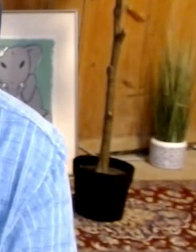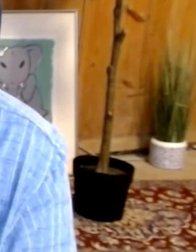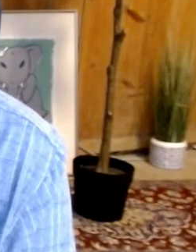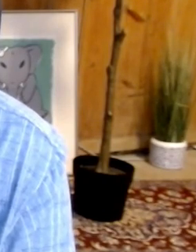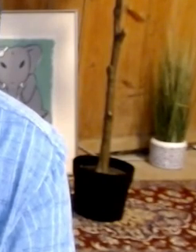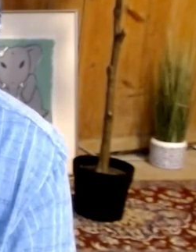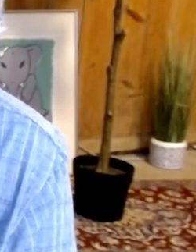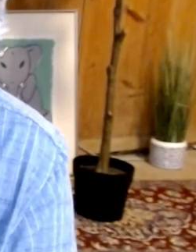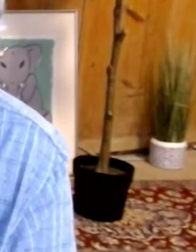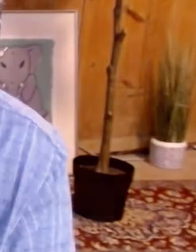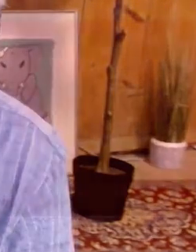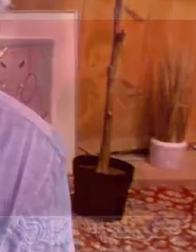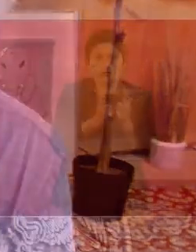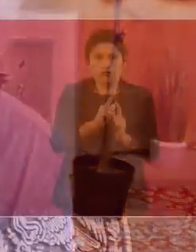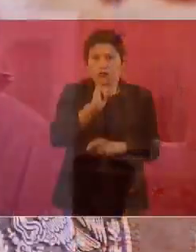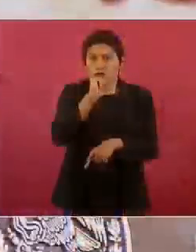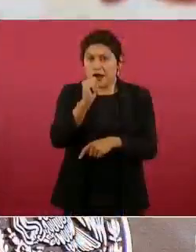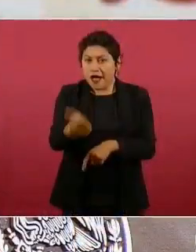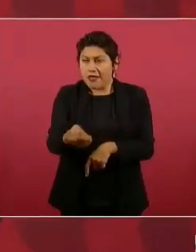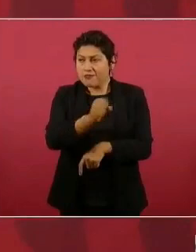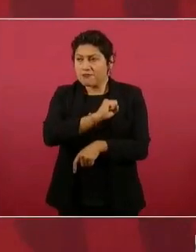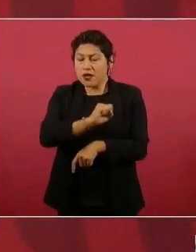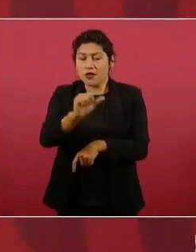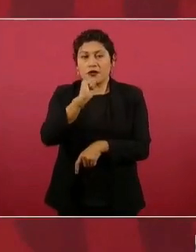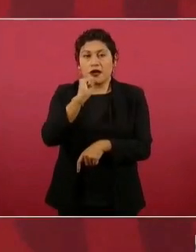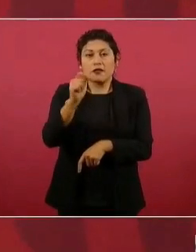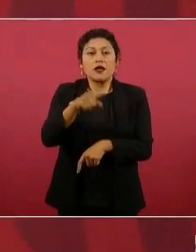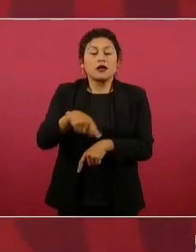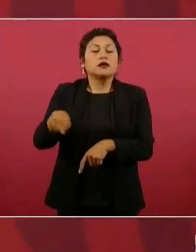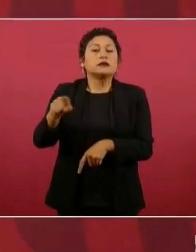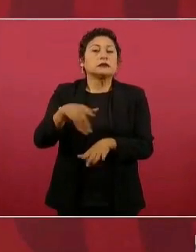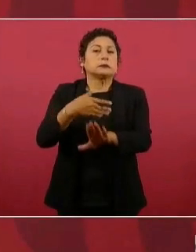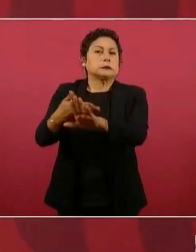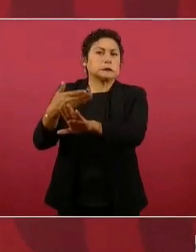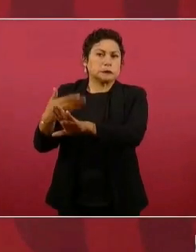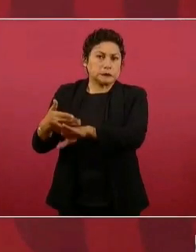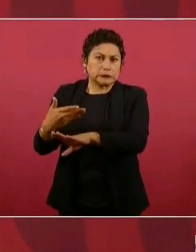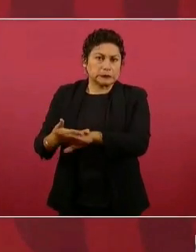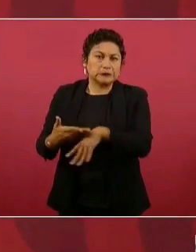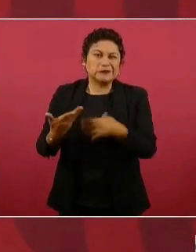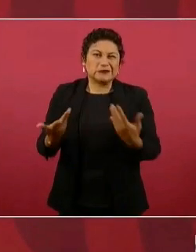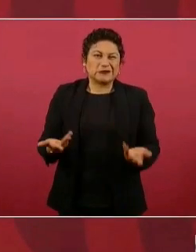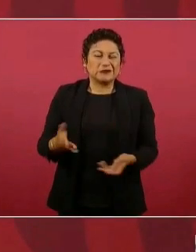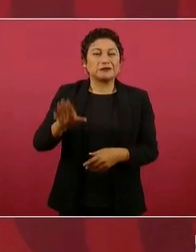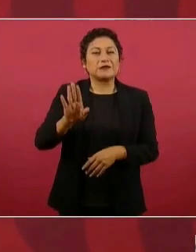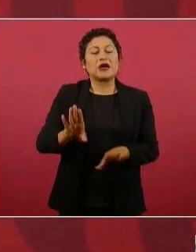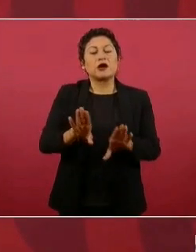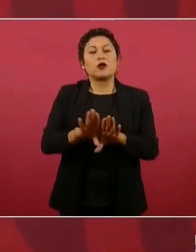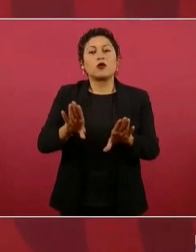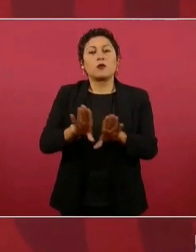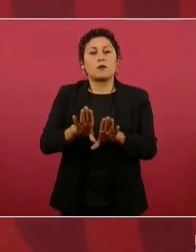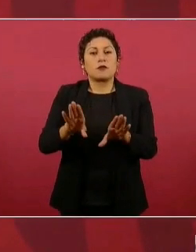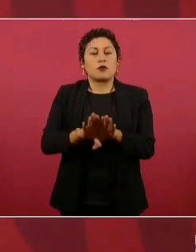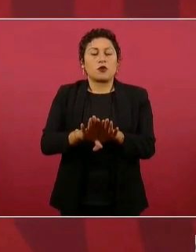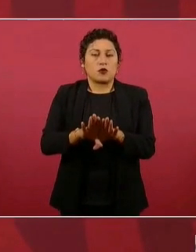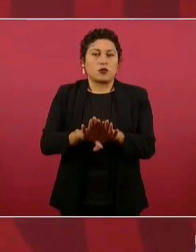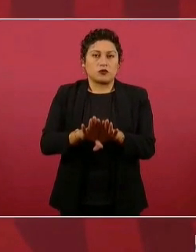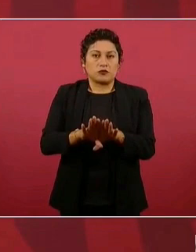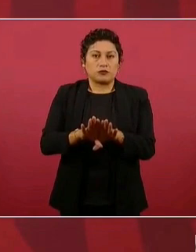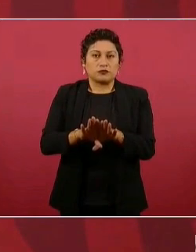de Calderón se dispararon los homicidios desde de 60,000 en los que los tenía Fox